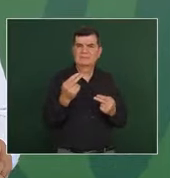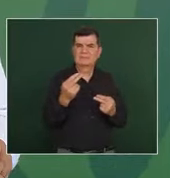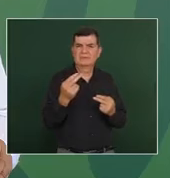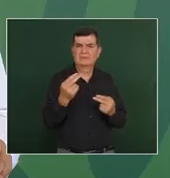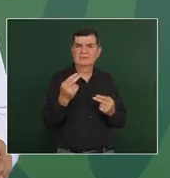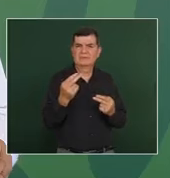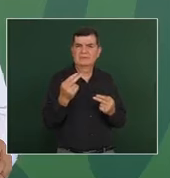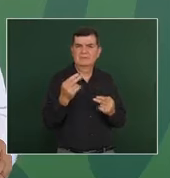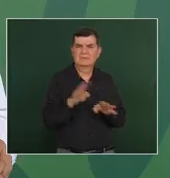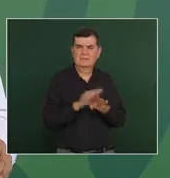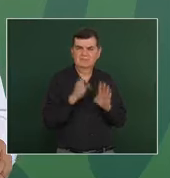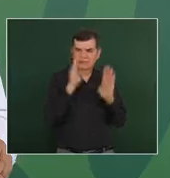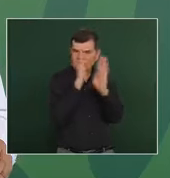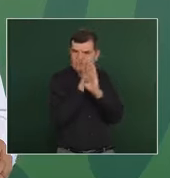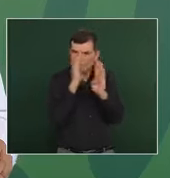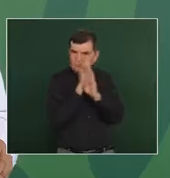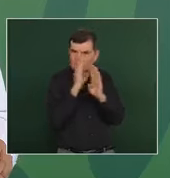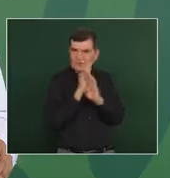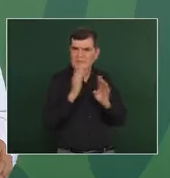el espionaje